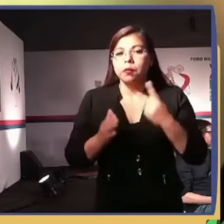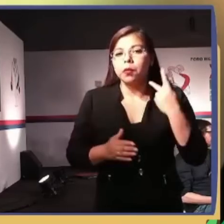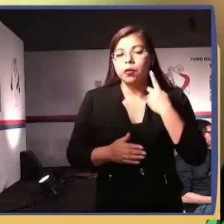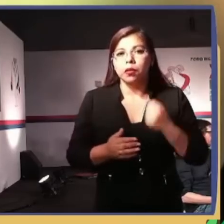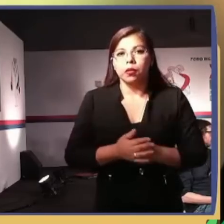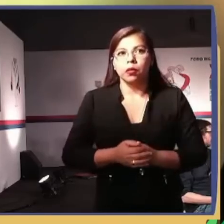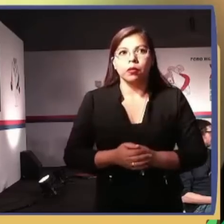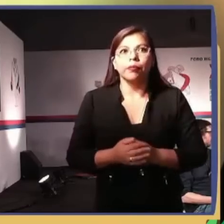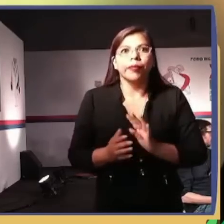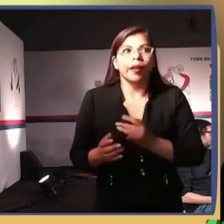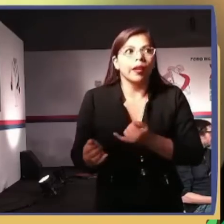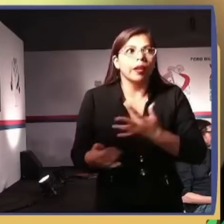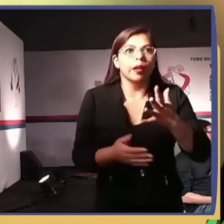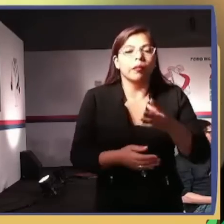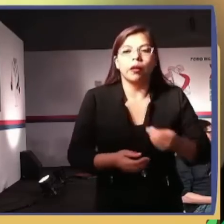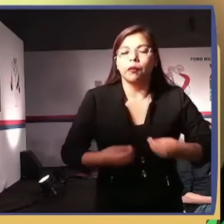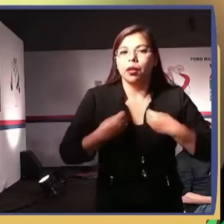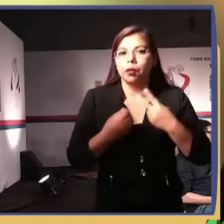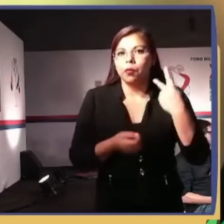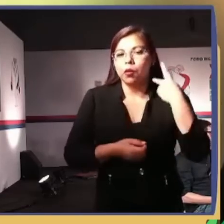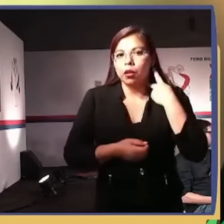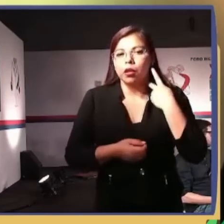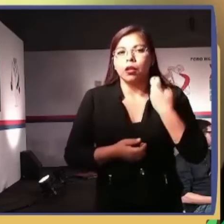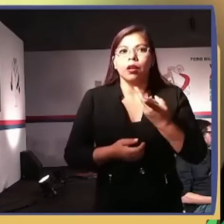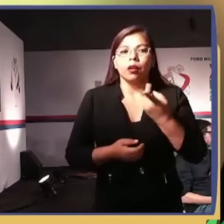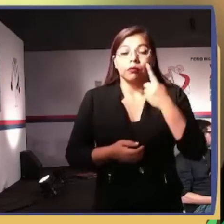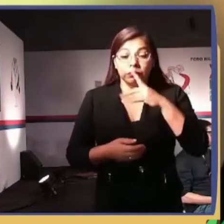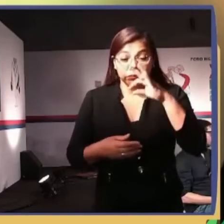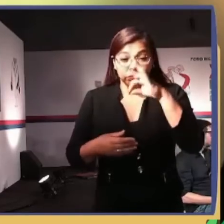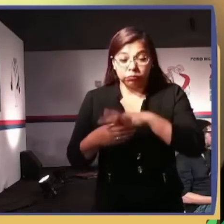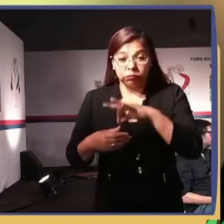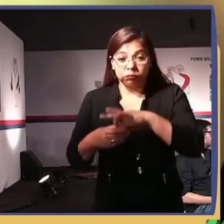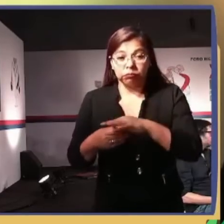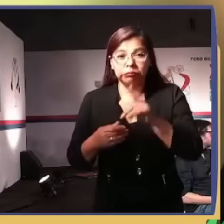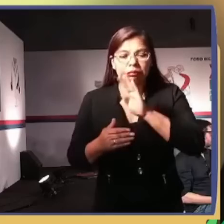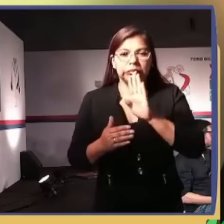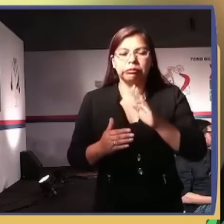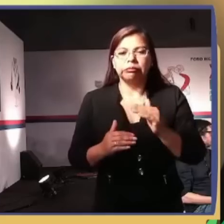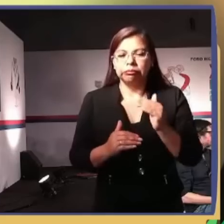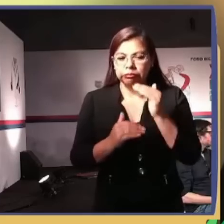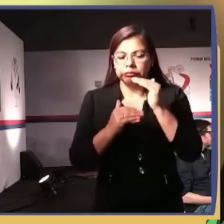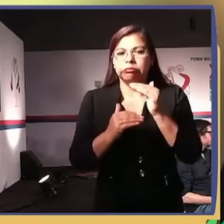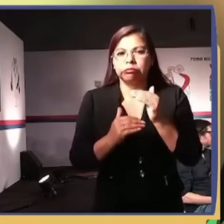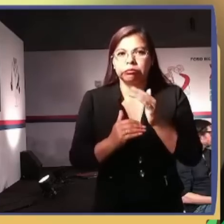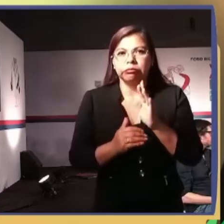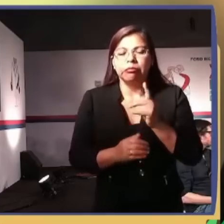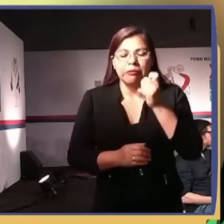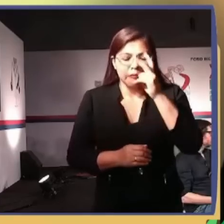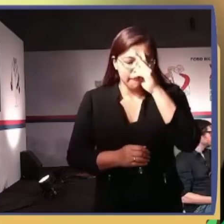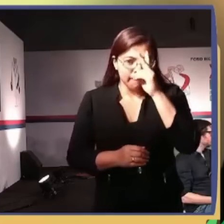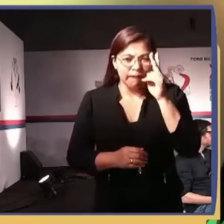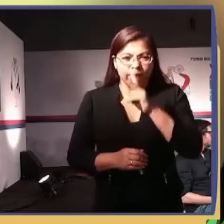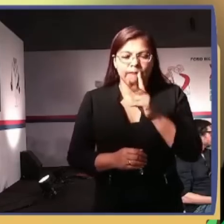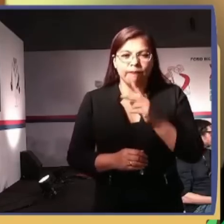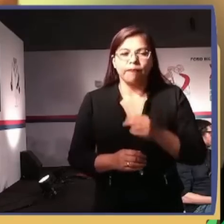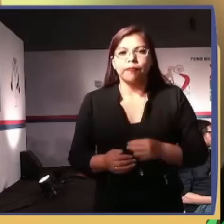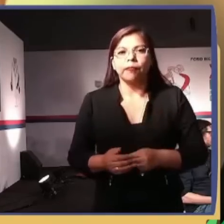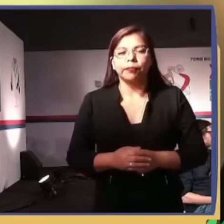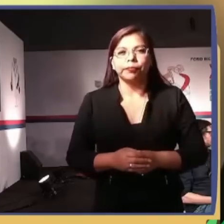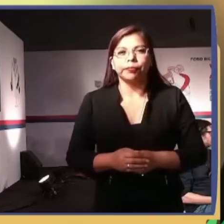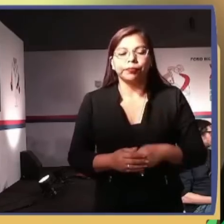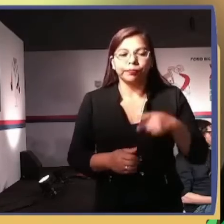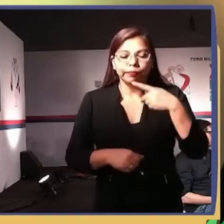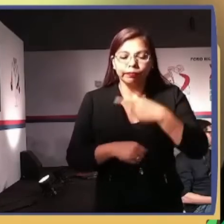llevando la vida política y democrática a un límite extremadamente peligroso. Por eso tenemos que